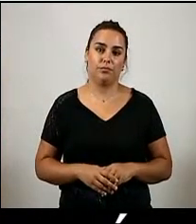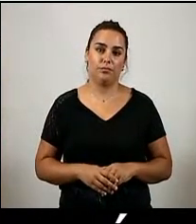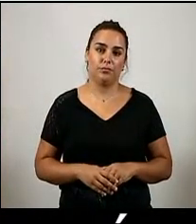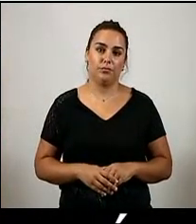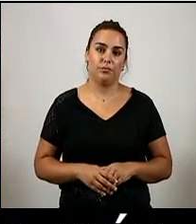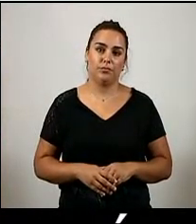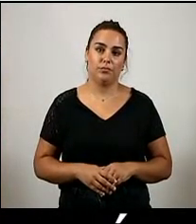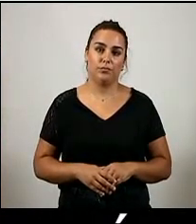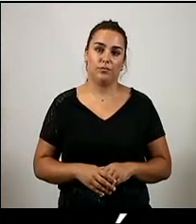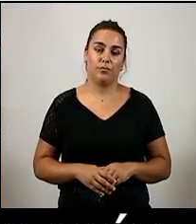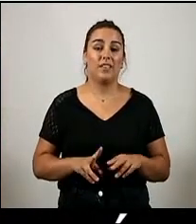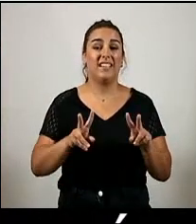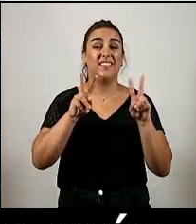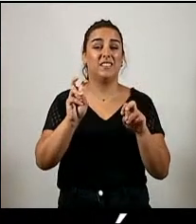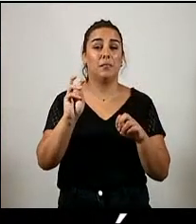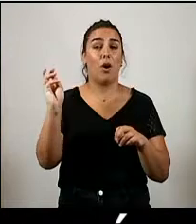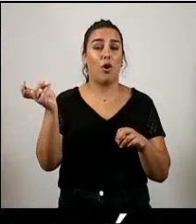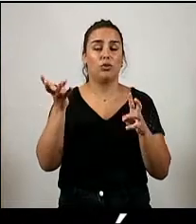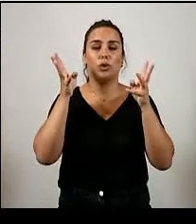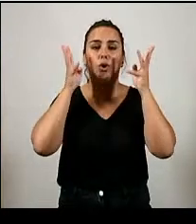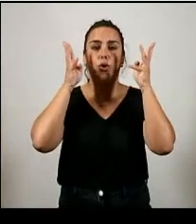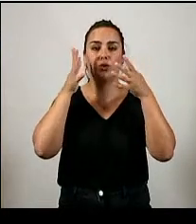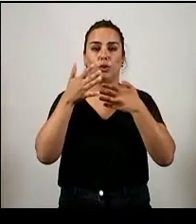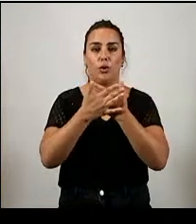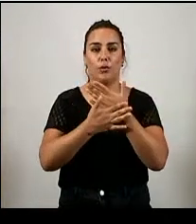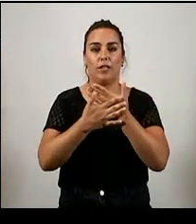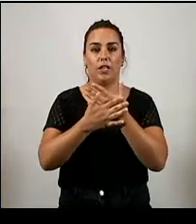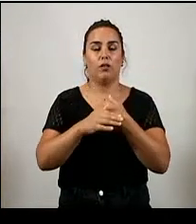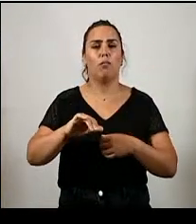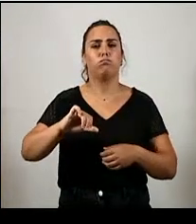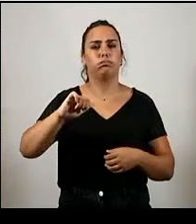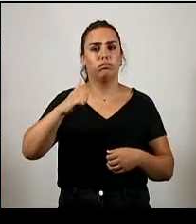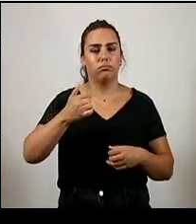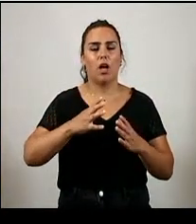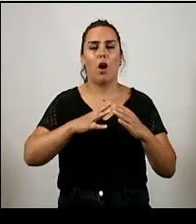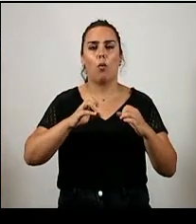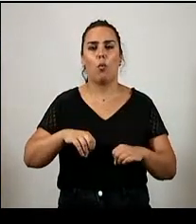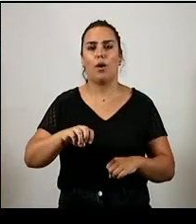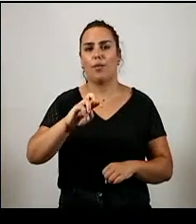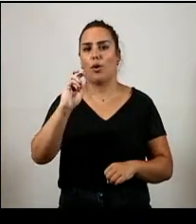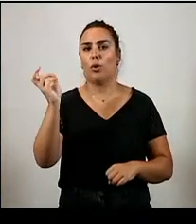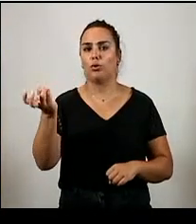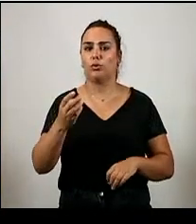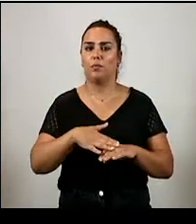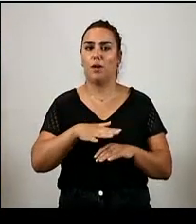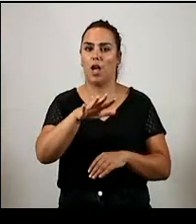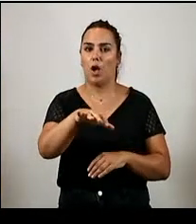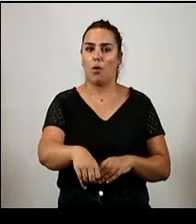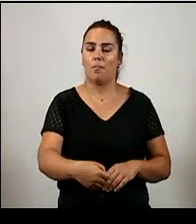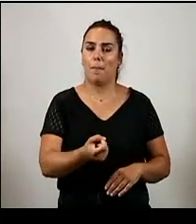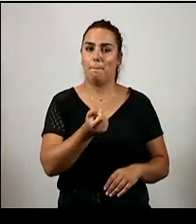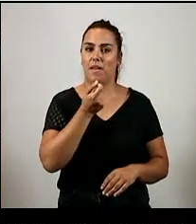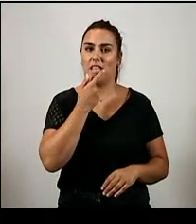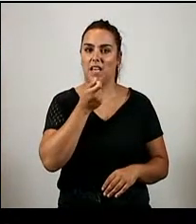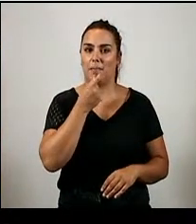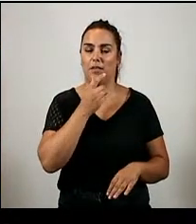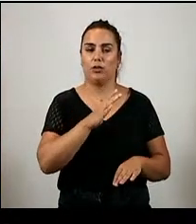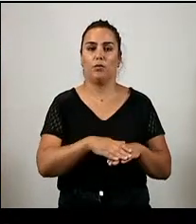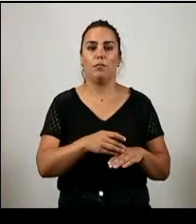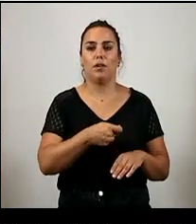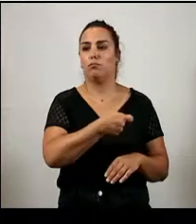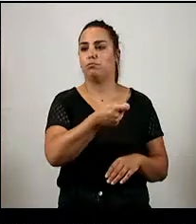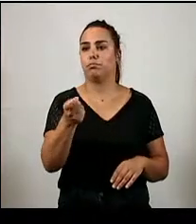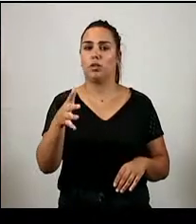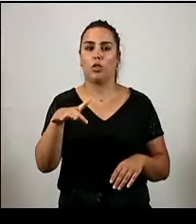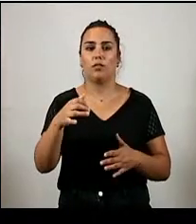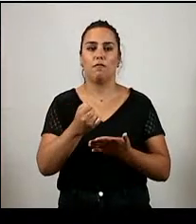En otro orden de asuntos, el Consejo de Gobierno ha autorizado otro acuerdo marco para la compra de medicamentos para suministrar en las